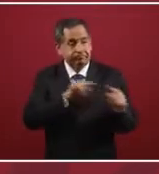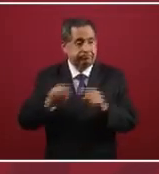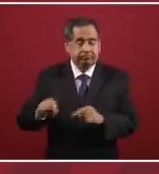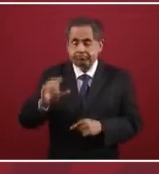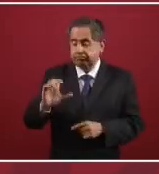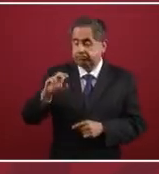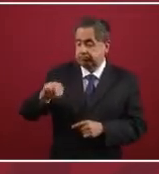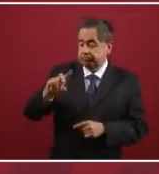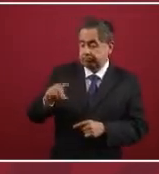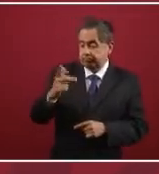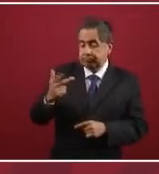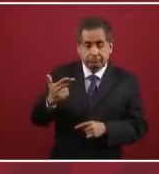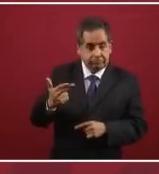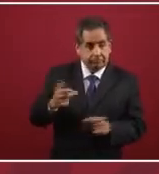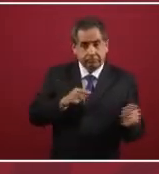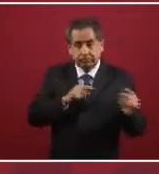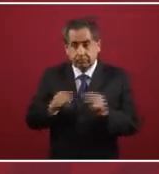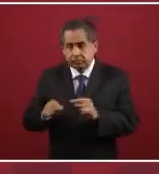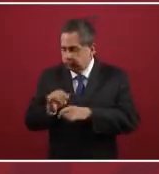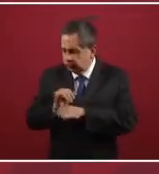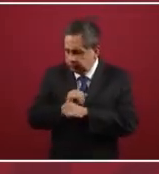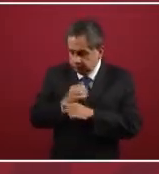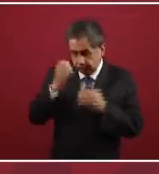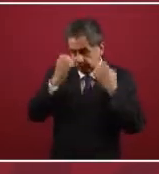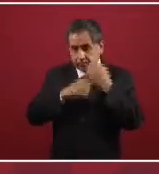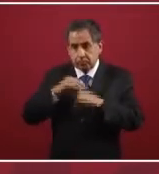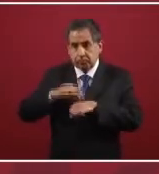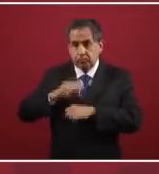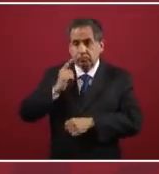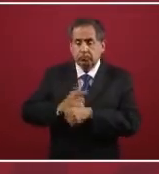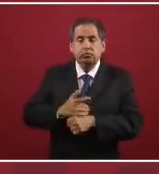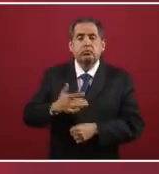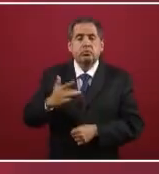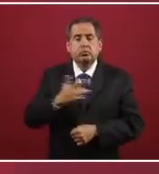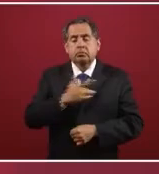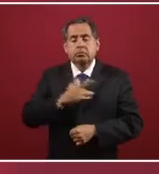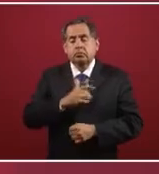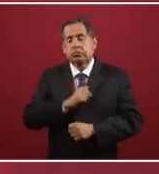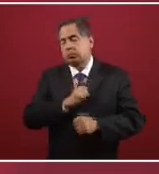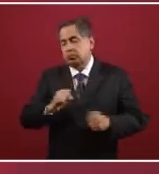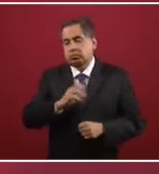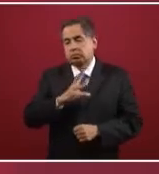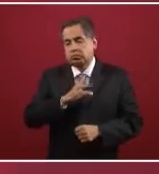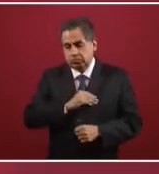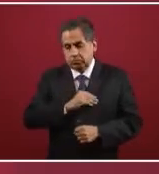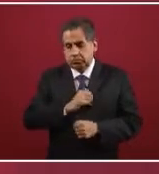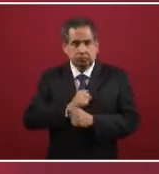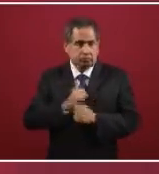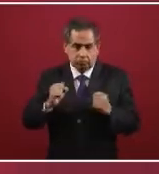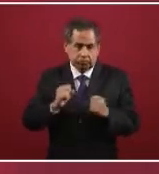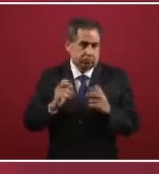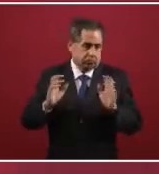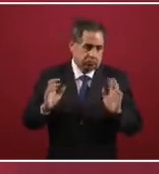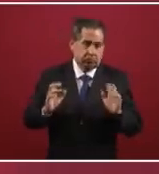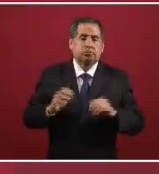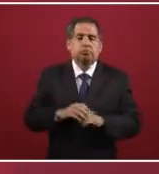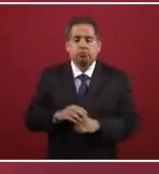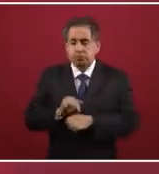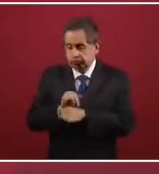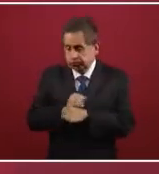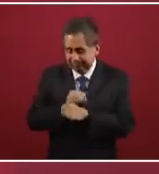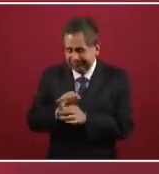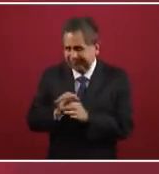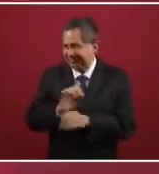Humanos. El diagnóstico médico que se tiene es que fue un infarto y no se está llevando a cabo una